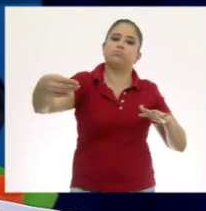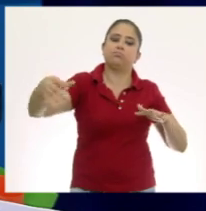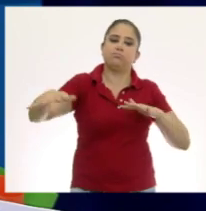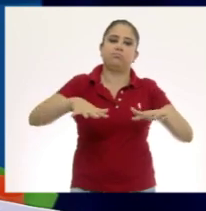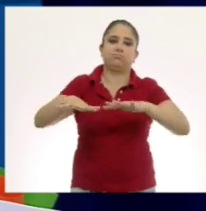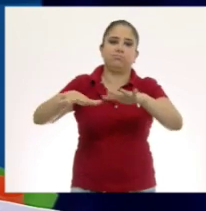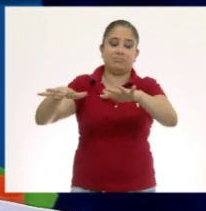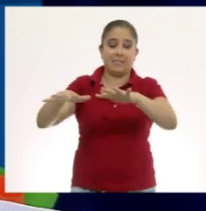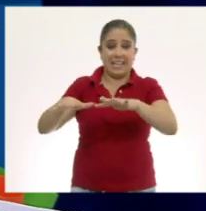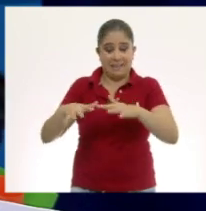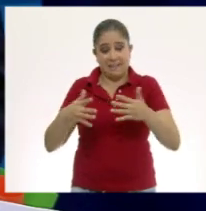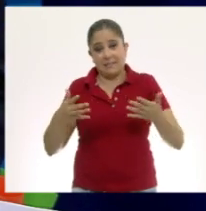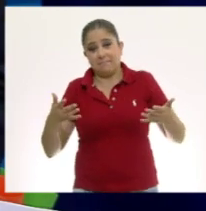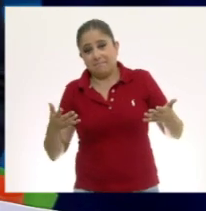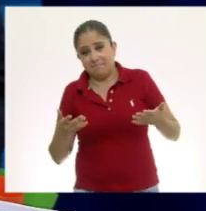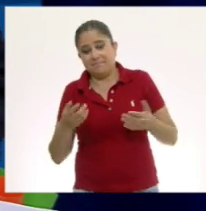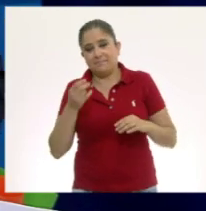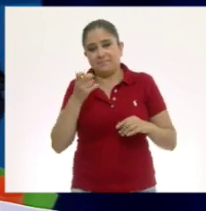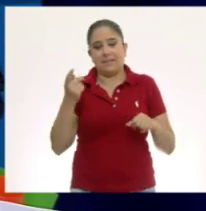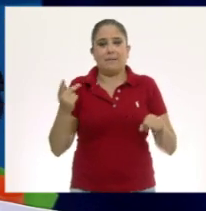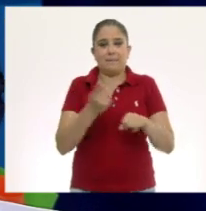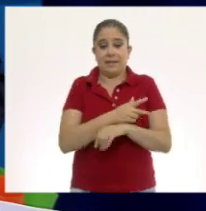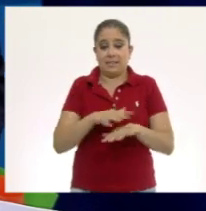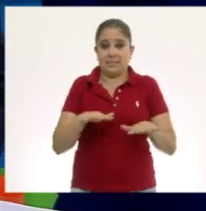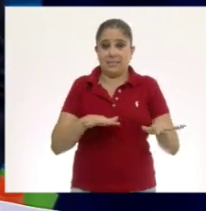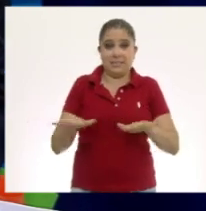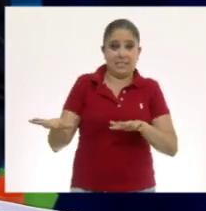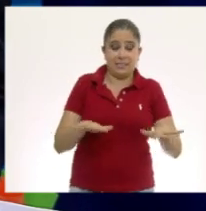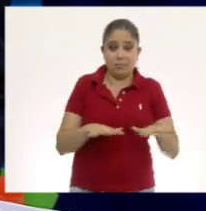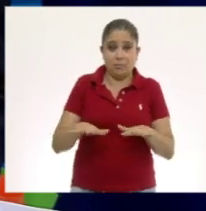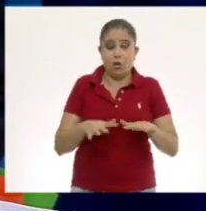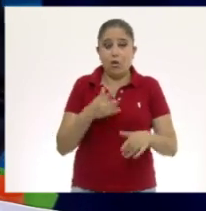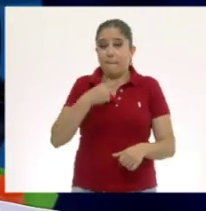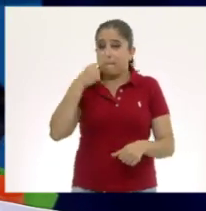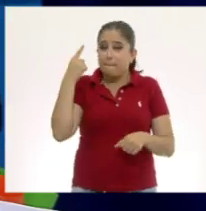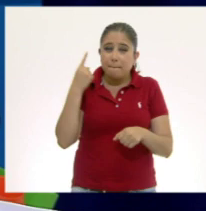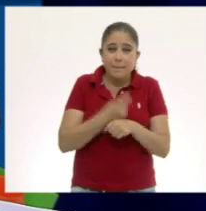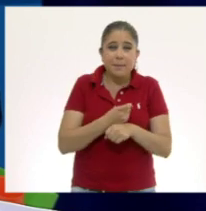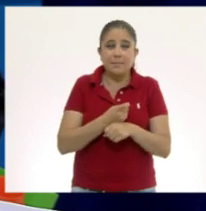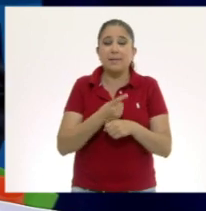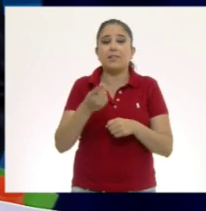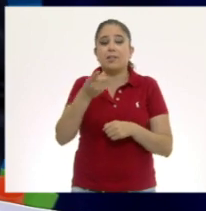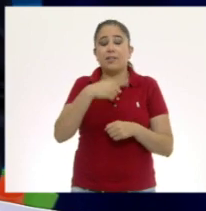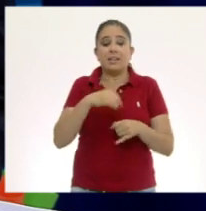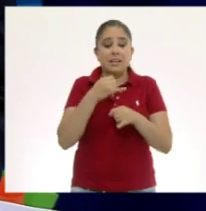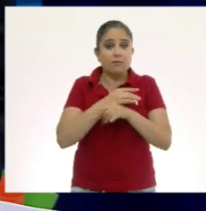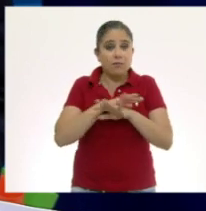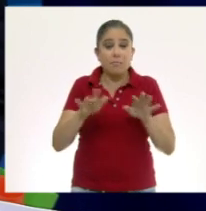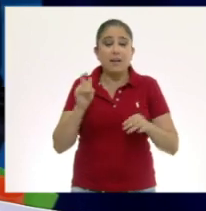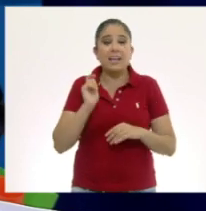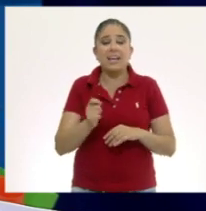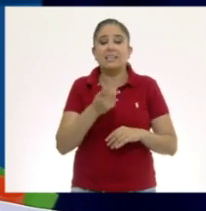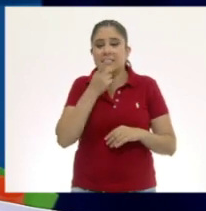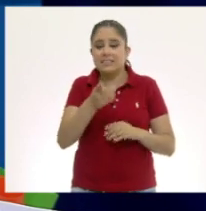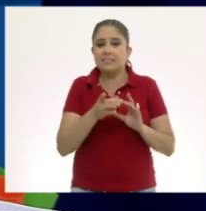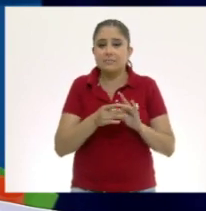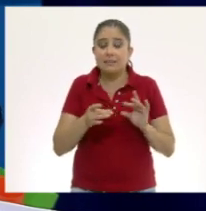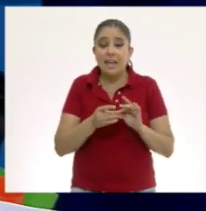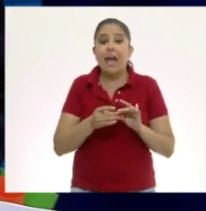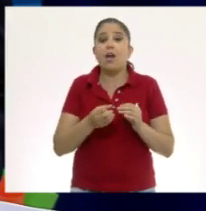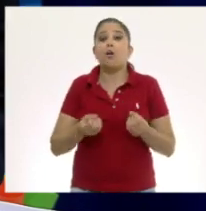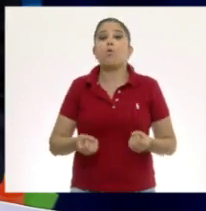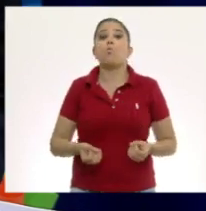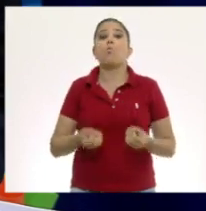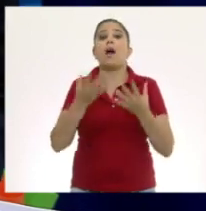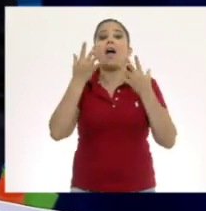terrestre. Generalmente, cuando ocurre un sismo, lo primero que se nos informa es cuánto